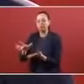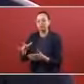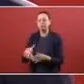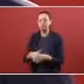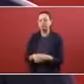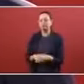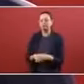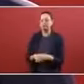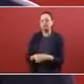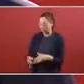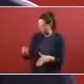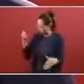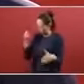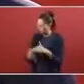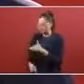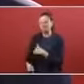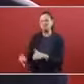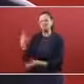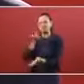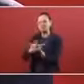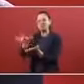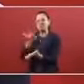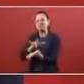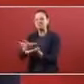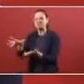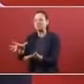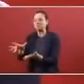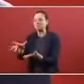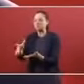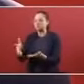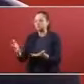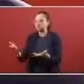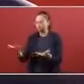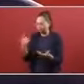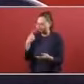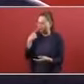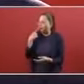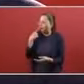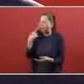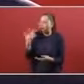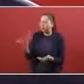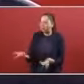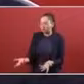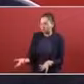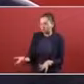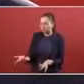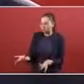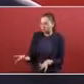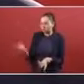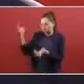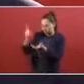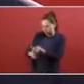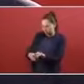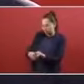con todo, a fondo. Y estoy esperando la autocrítica, estoy esperando